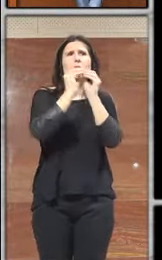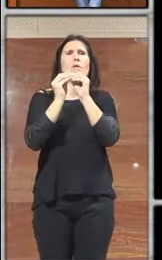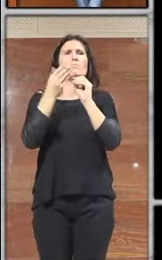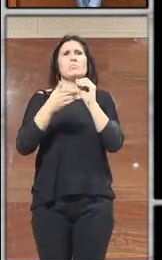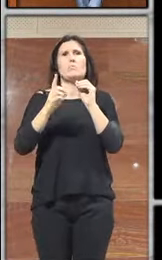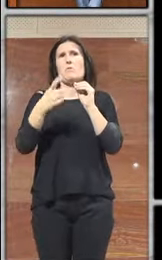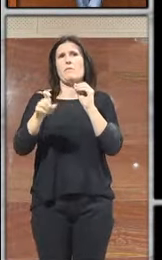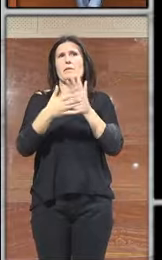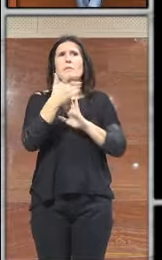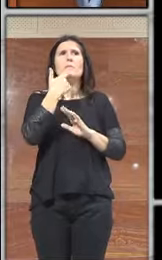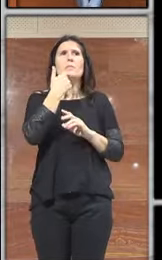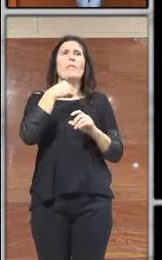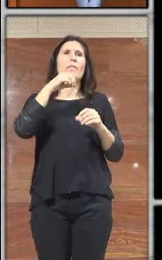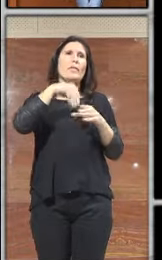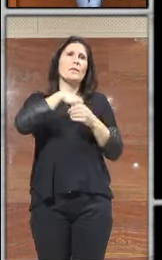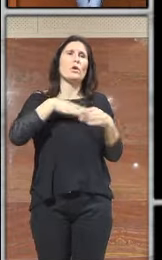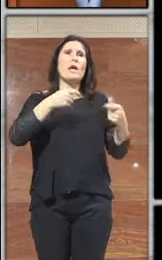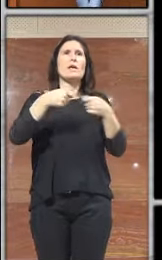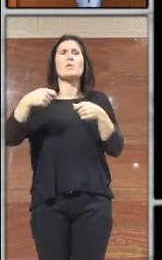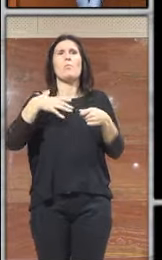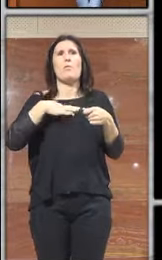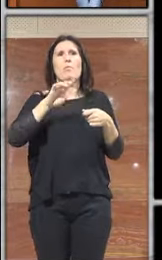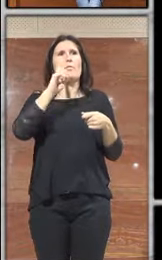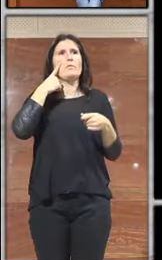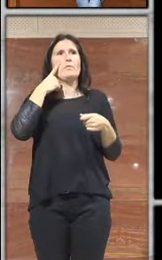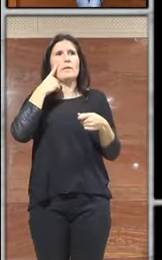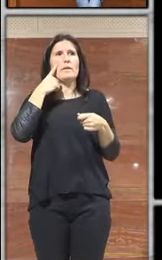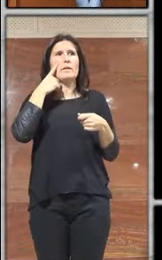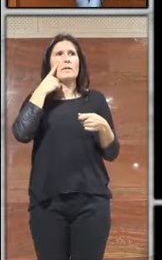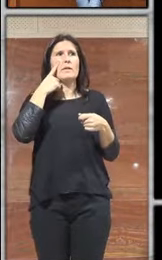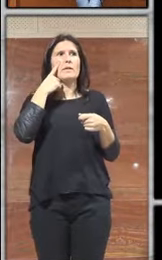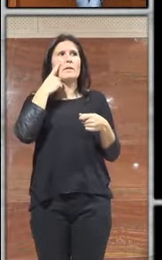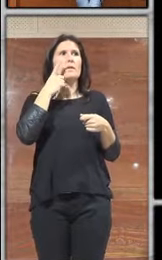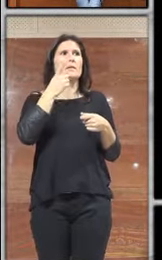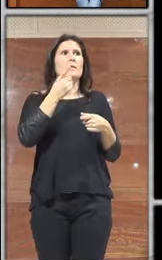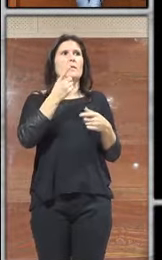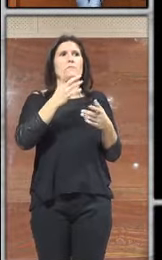Espacenes deberíamos ir cubriendo. Lo digo, porque no todas las necesidades que surgen implican un desarrollo tecnológico.